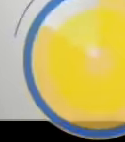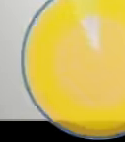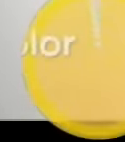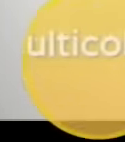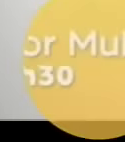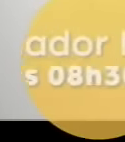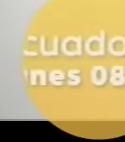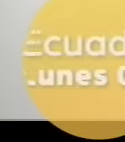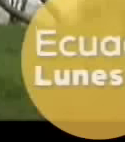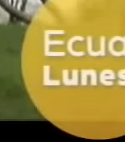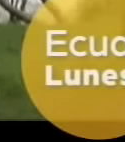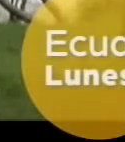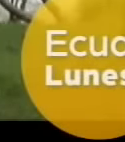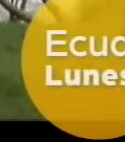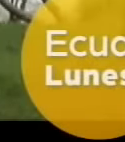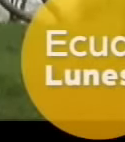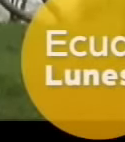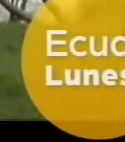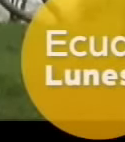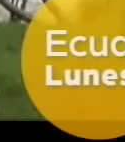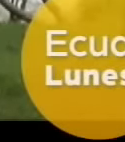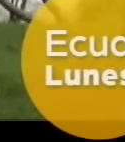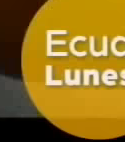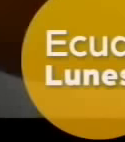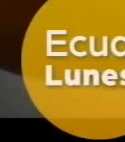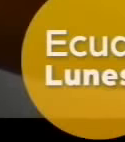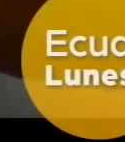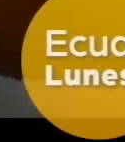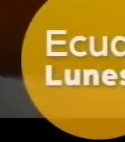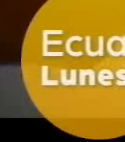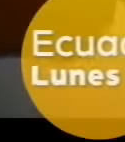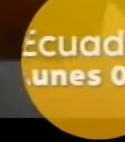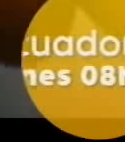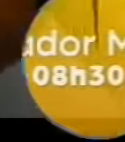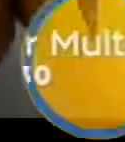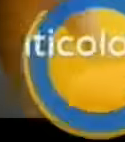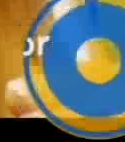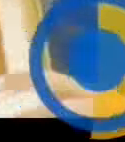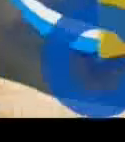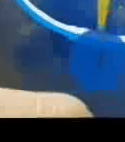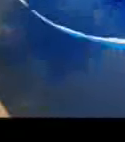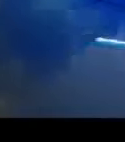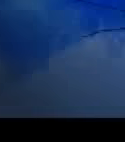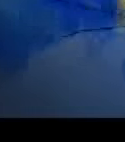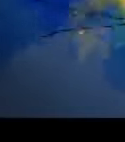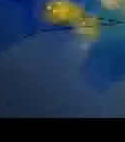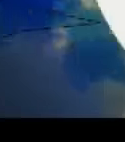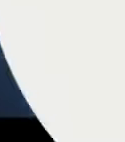Ecuador Multicolor vive la interculturalidad de nuestro país. Lunes 8:30.